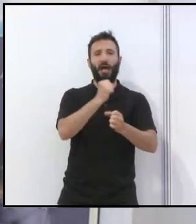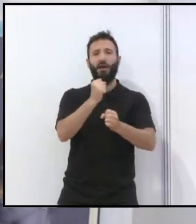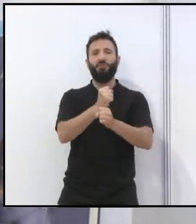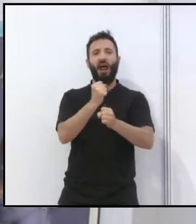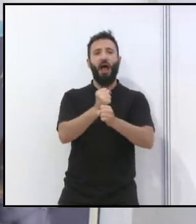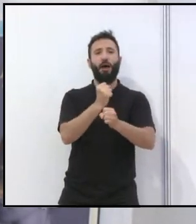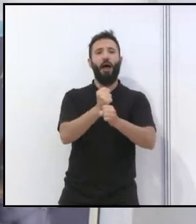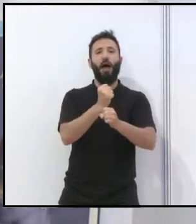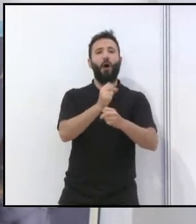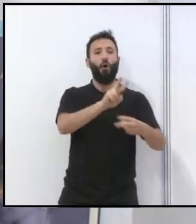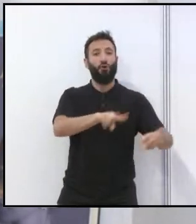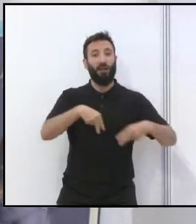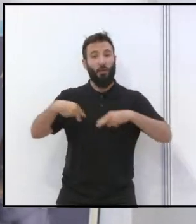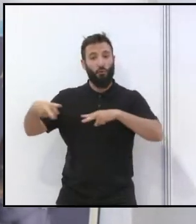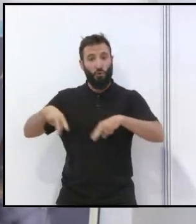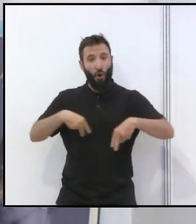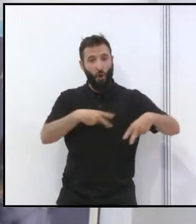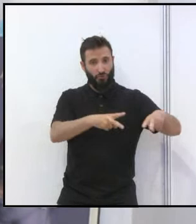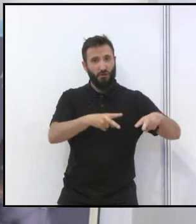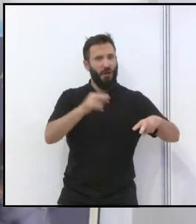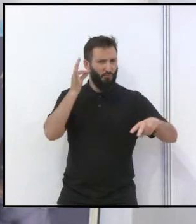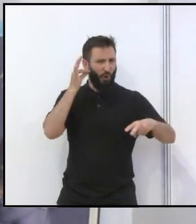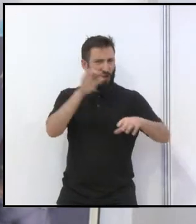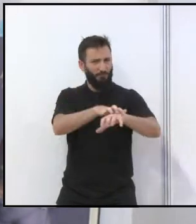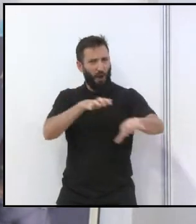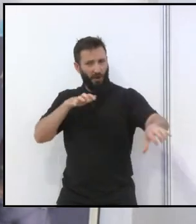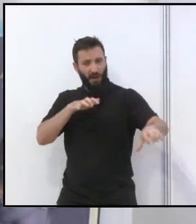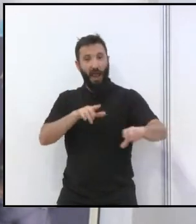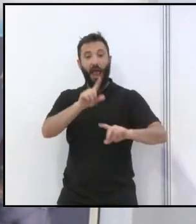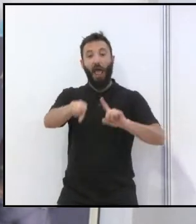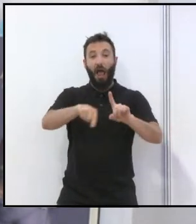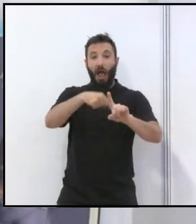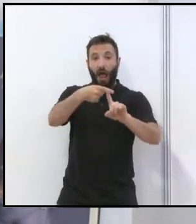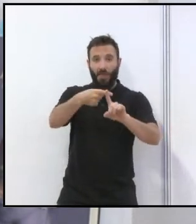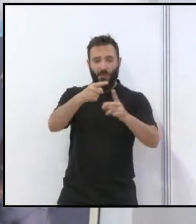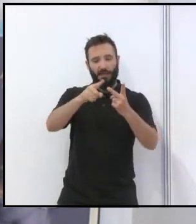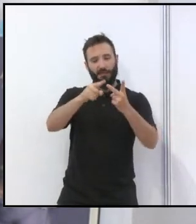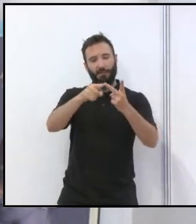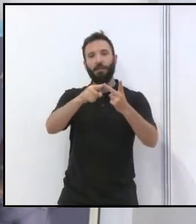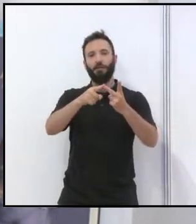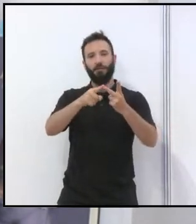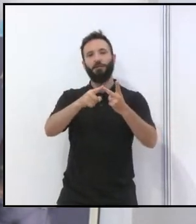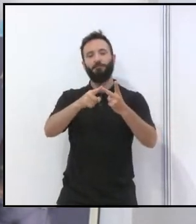traducción, pero además porque me di cuenta, porque